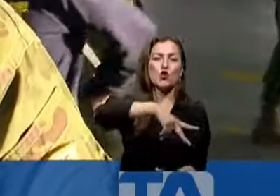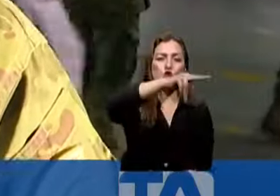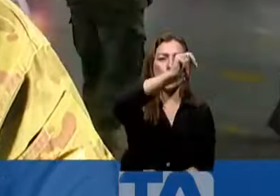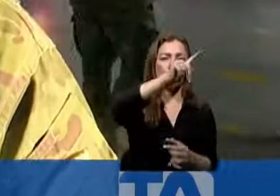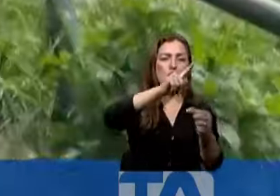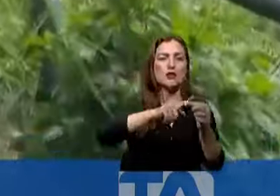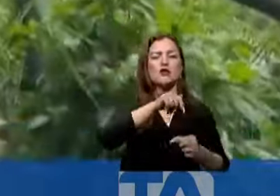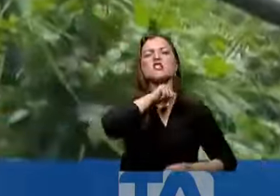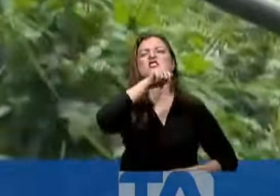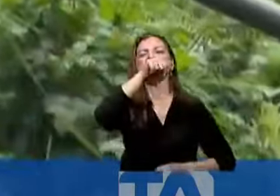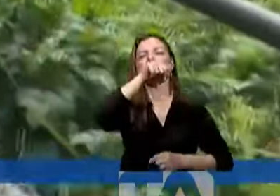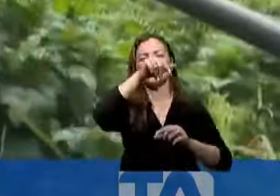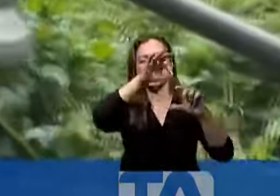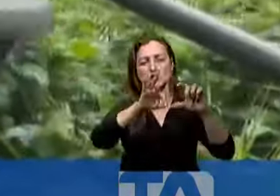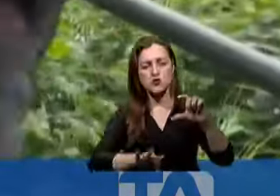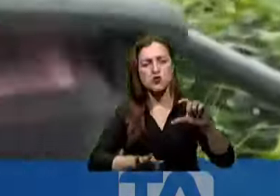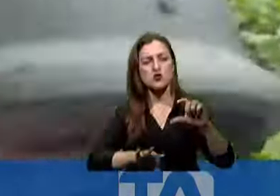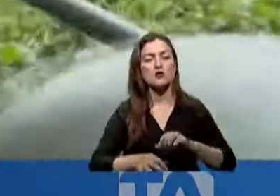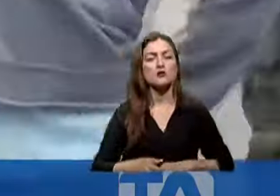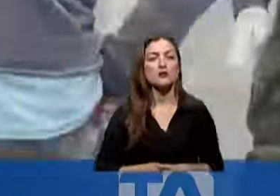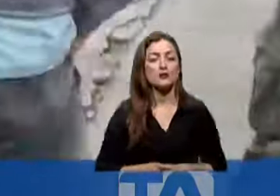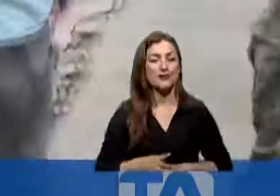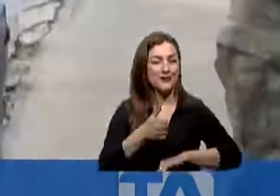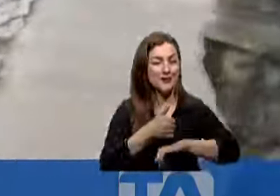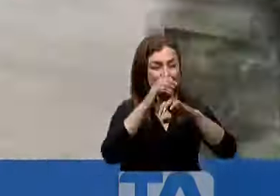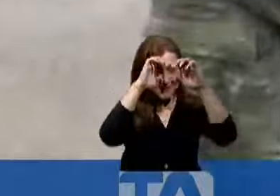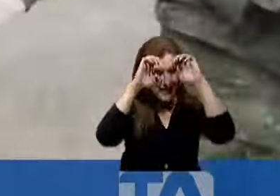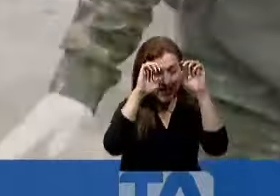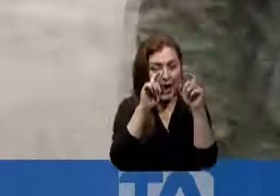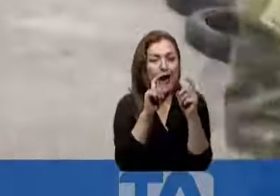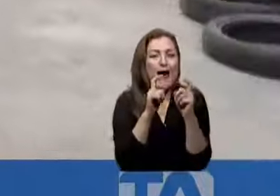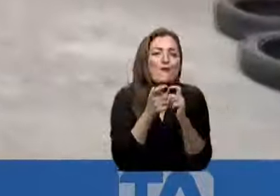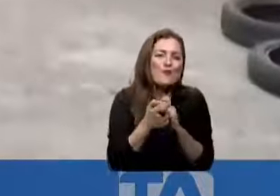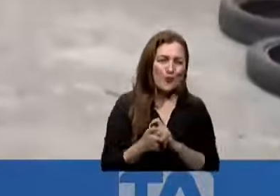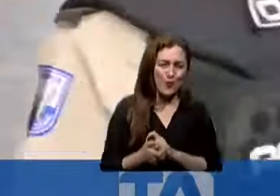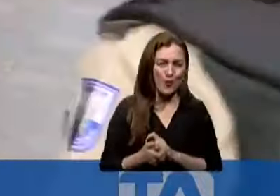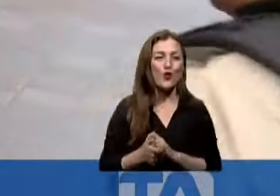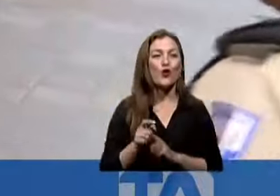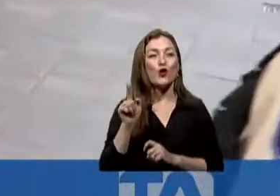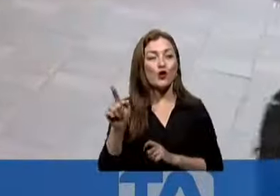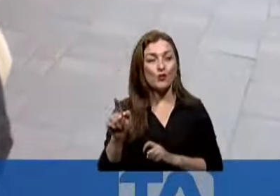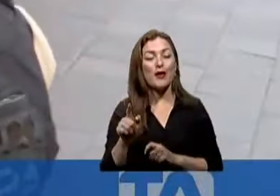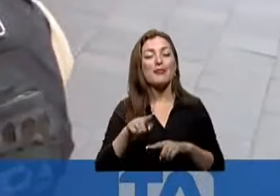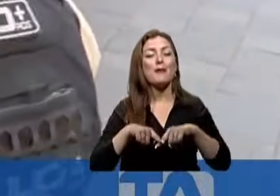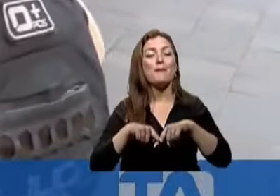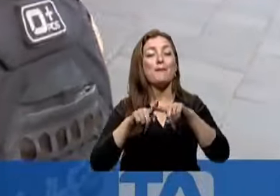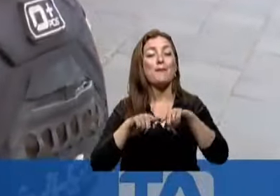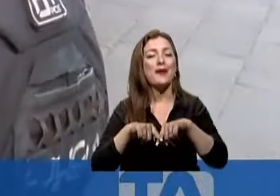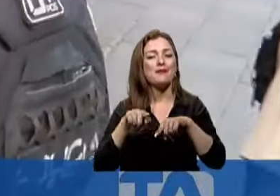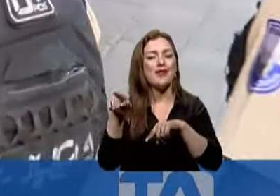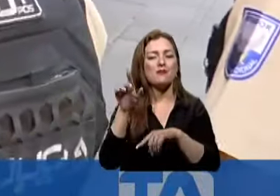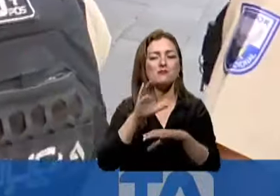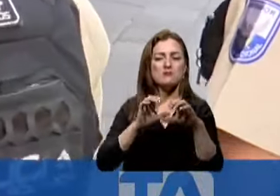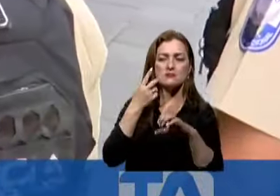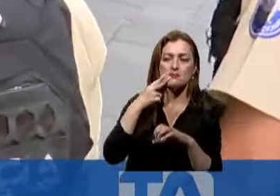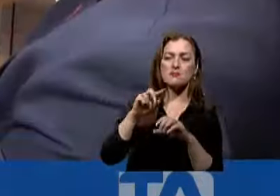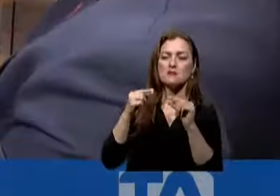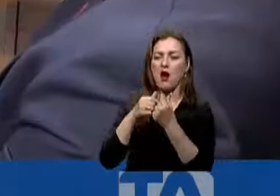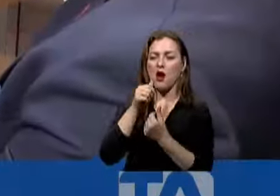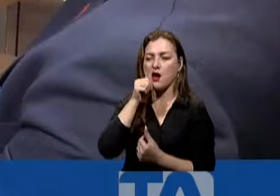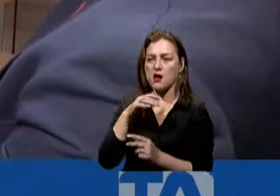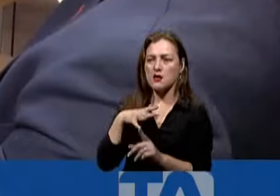disminuir la delincuencia. Las autoridades van cambiando las estrategias de seguridad en la ciudad dependiendo el comportamiento de los